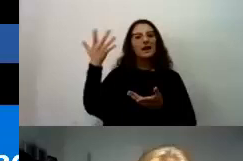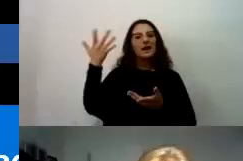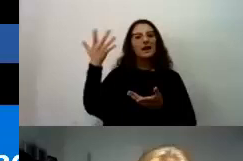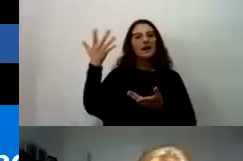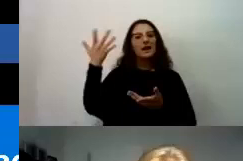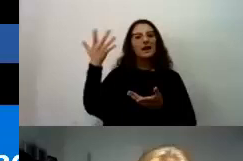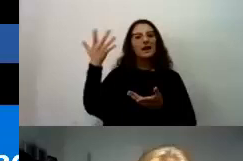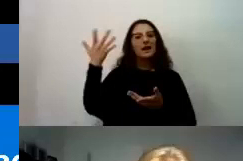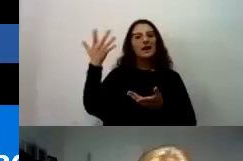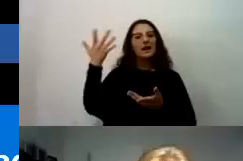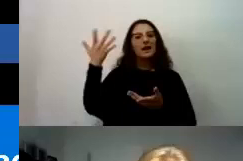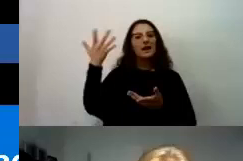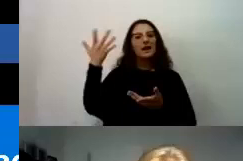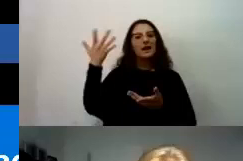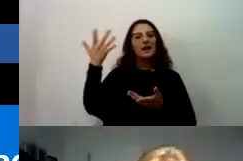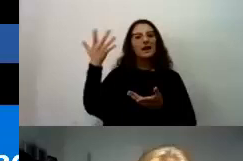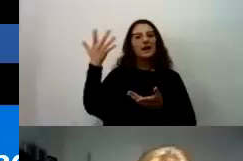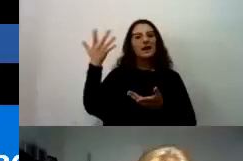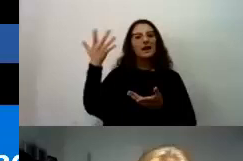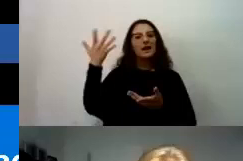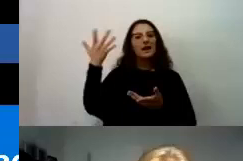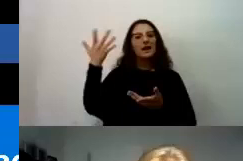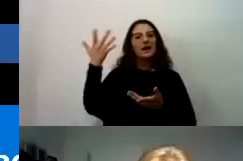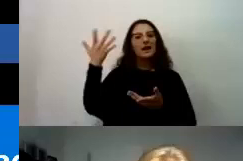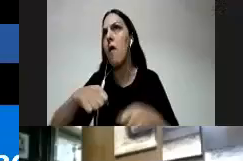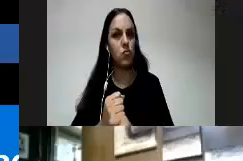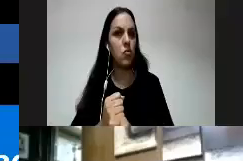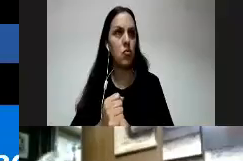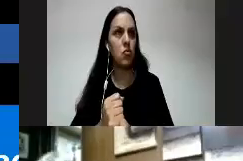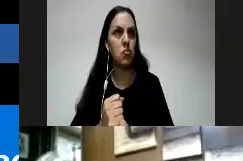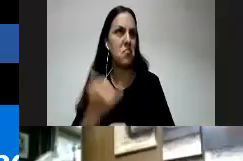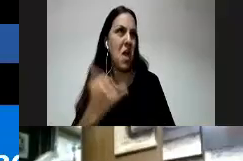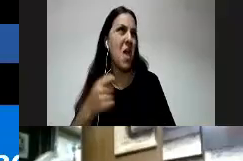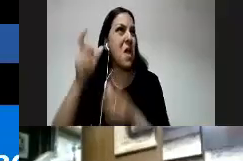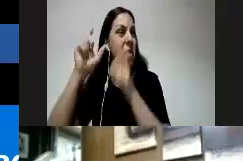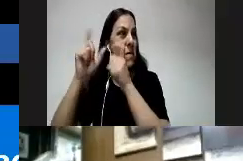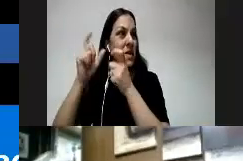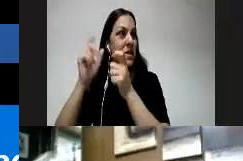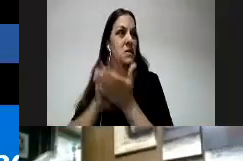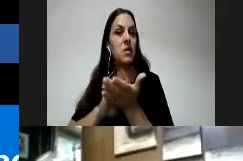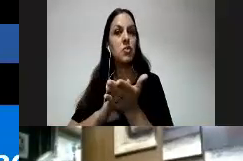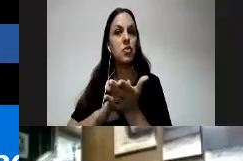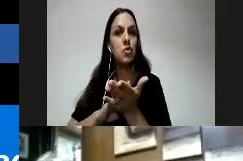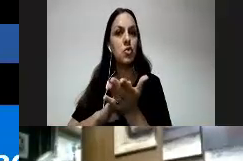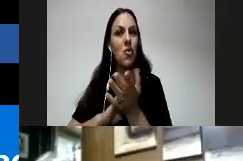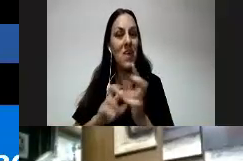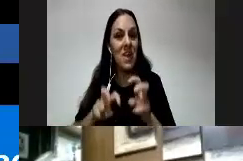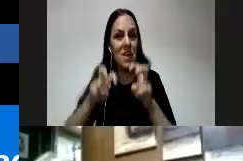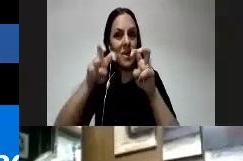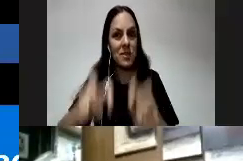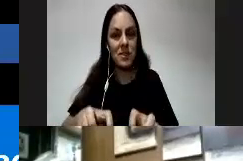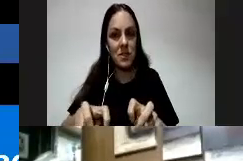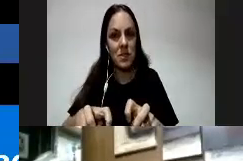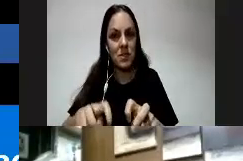De nuestra parte, hicimos una serie de experiencias respecto a la ubicación que tiene la butaca en la posición de viaje, la